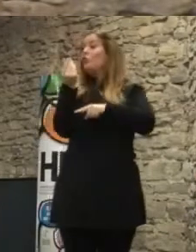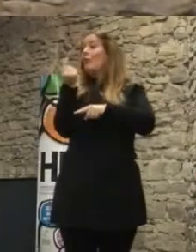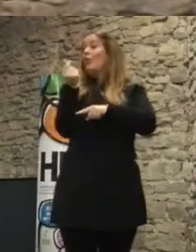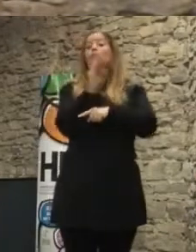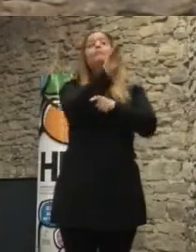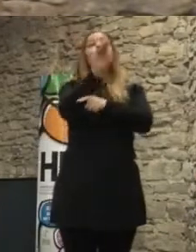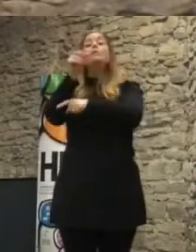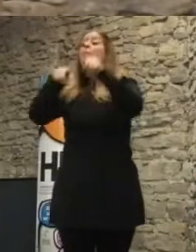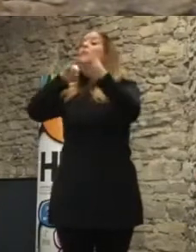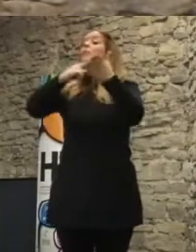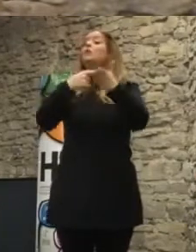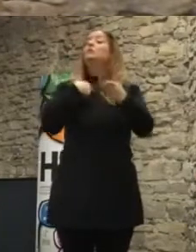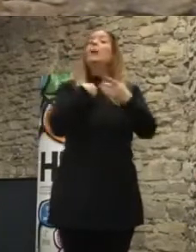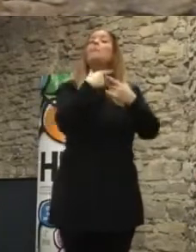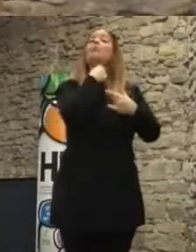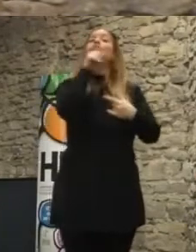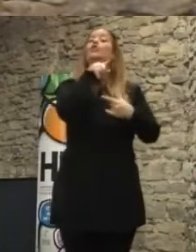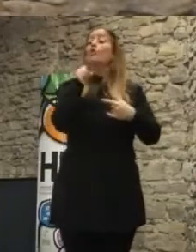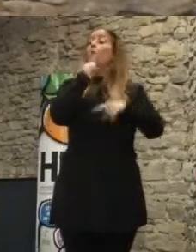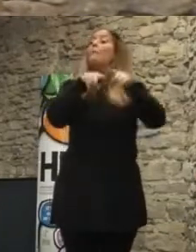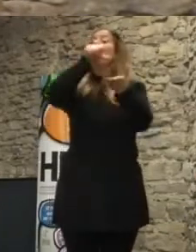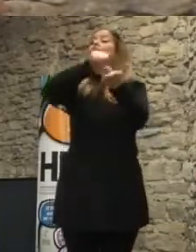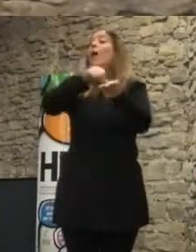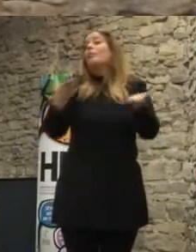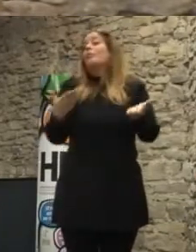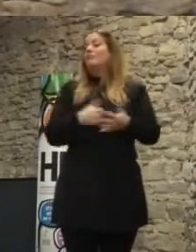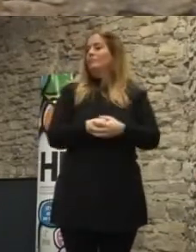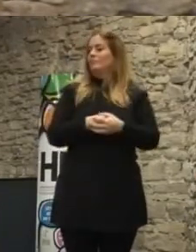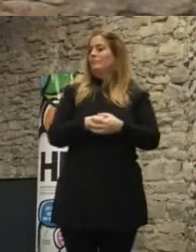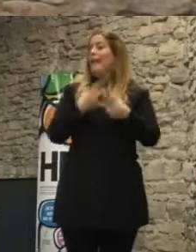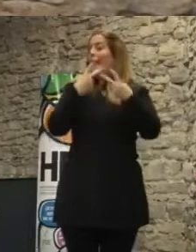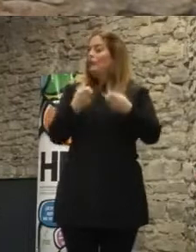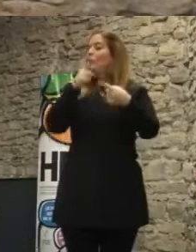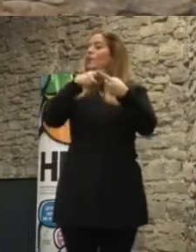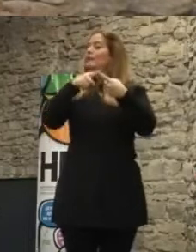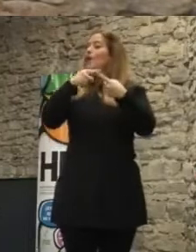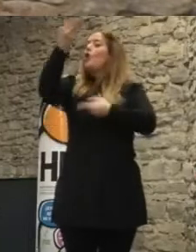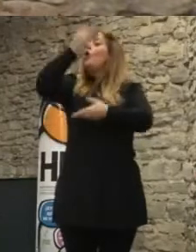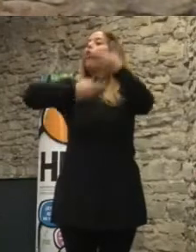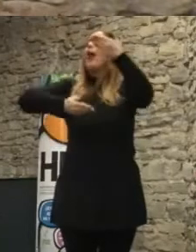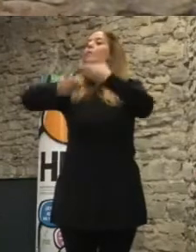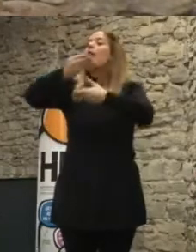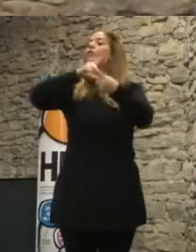se priorizan, ¿no?, en función de la ciudad que queremos. Por lo tanto, colaboración, autorregulación